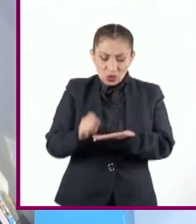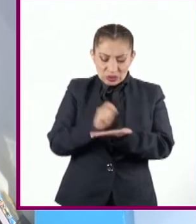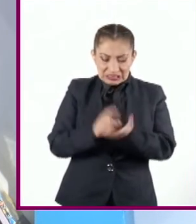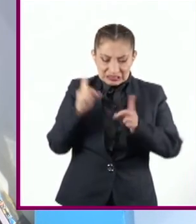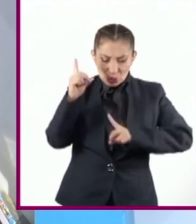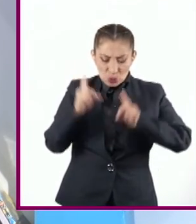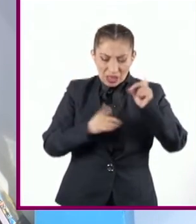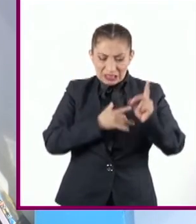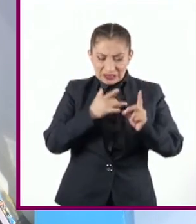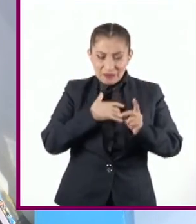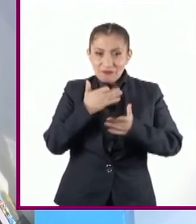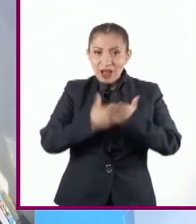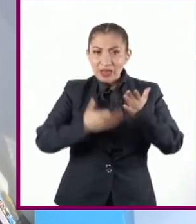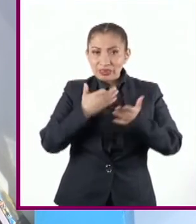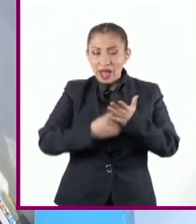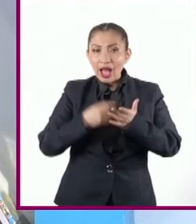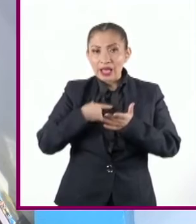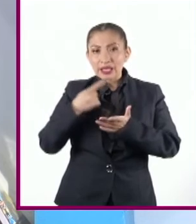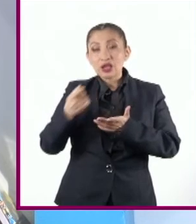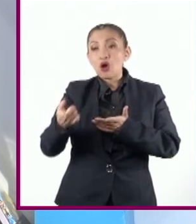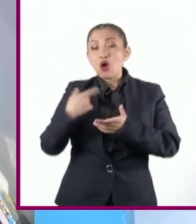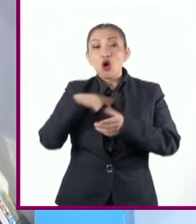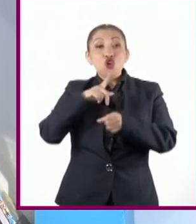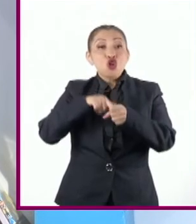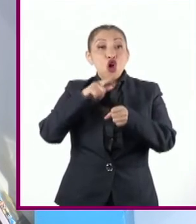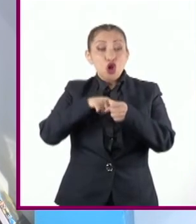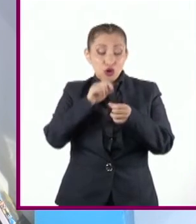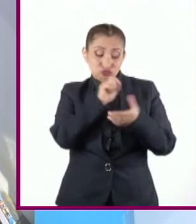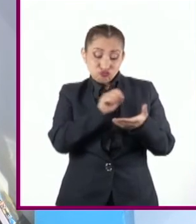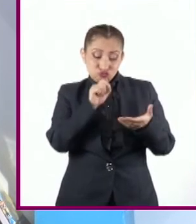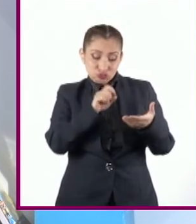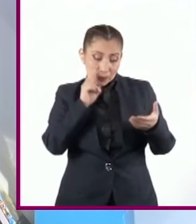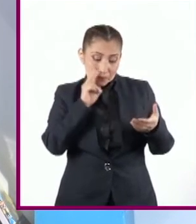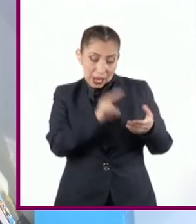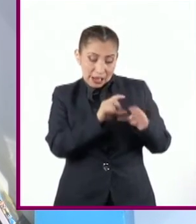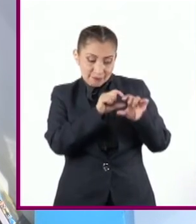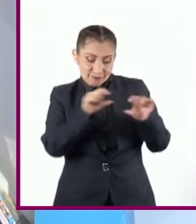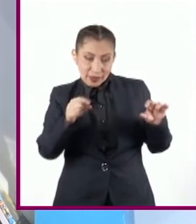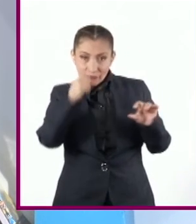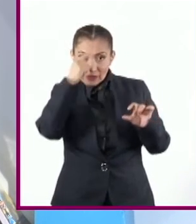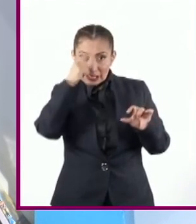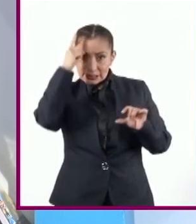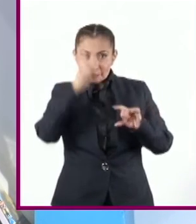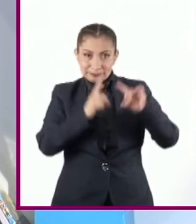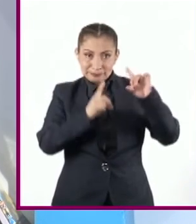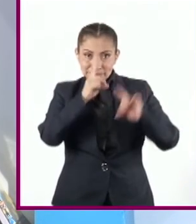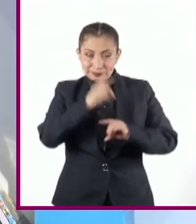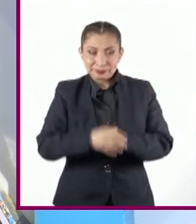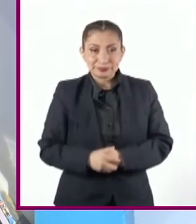cuáles son sus dudas y escríbanlas con un color que les permita identificarlas fácilmente.